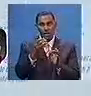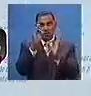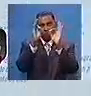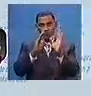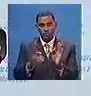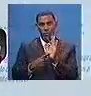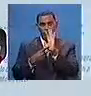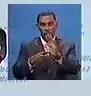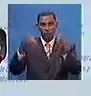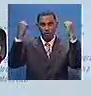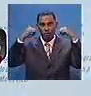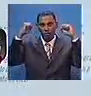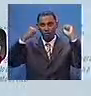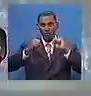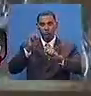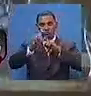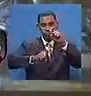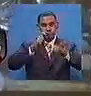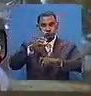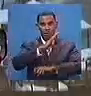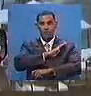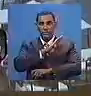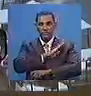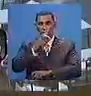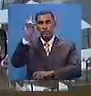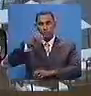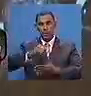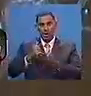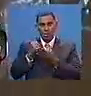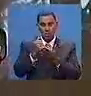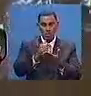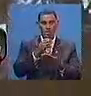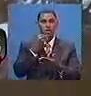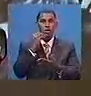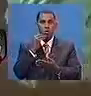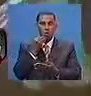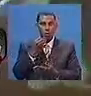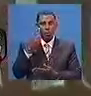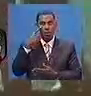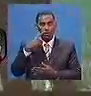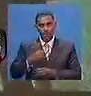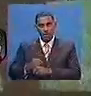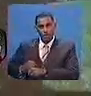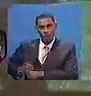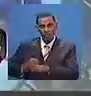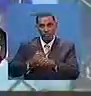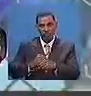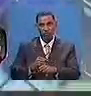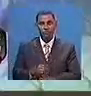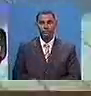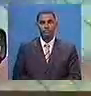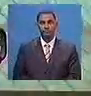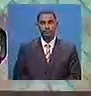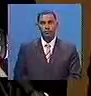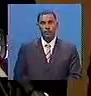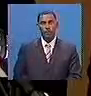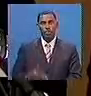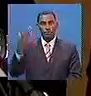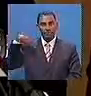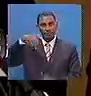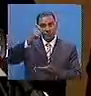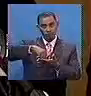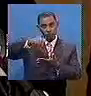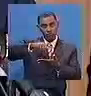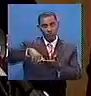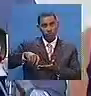entrenamiento, capacitación personal, asesoría para los jóvenes jugadores de béisbol. Desde el momento en que firman con nosotros,